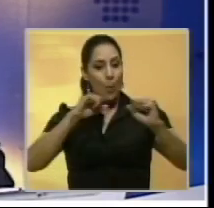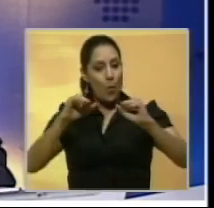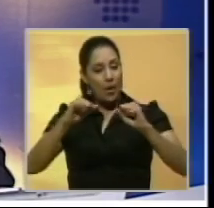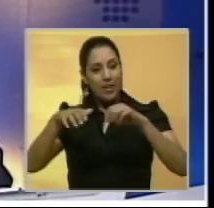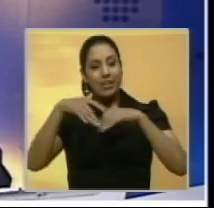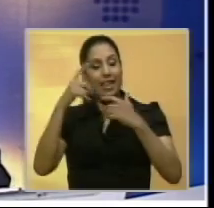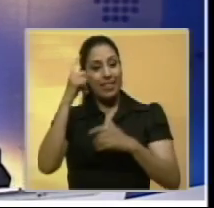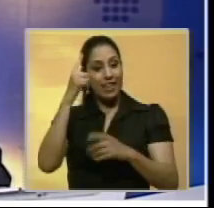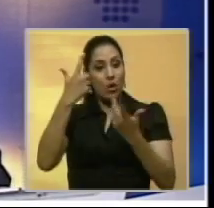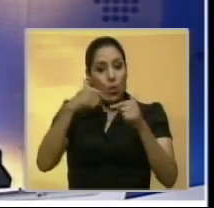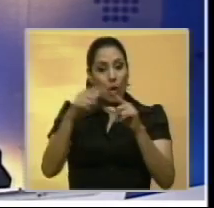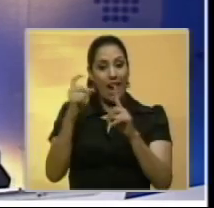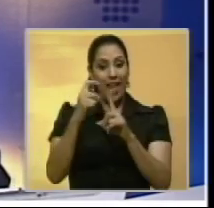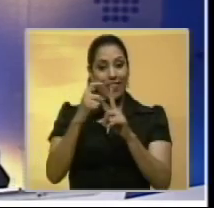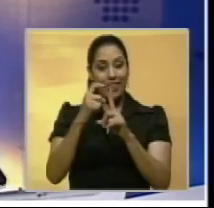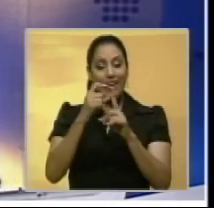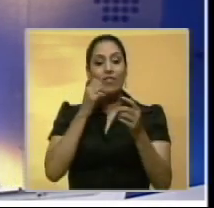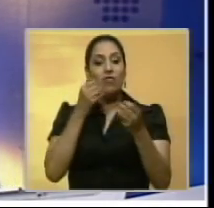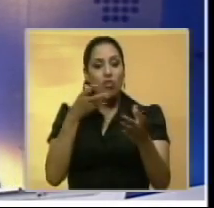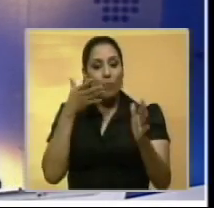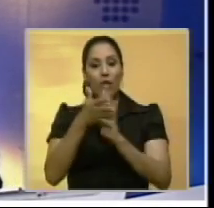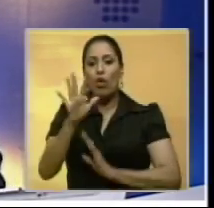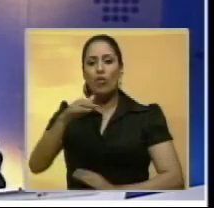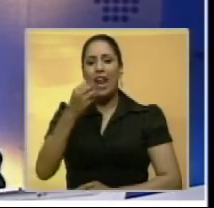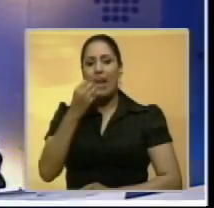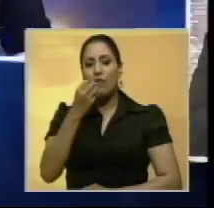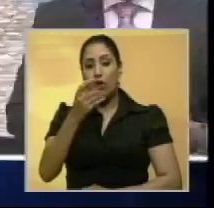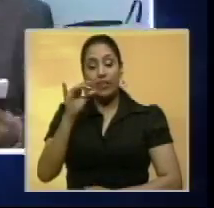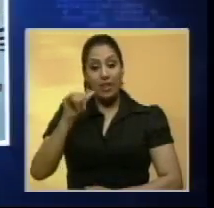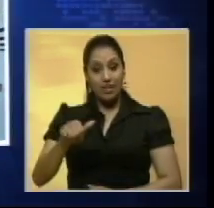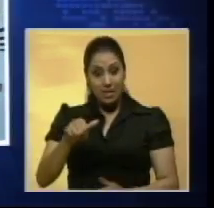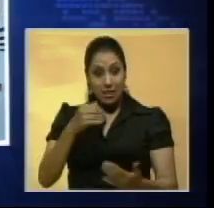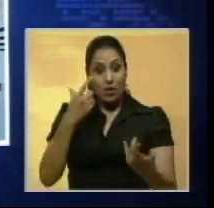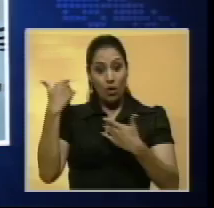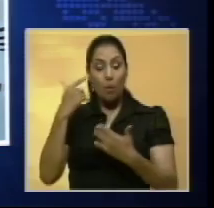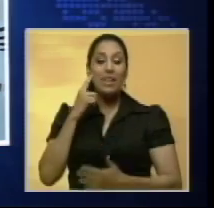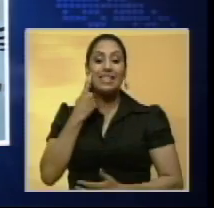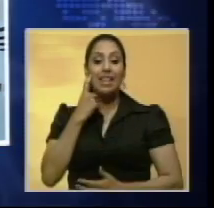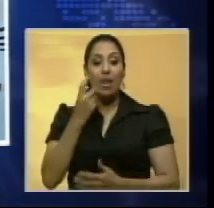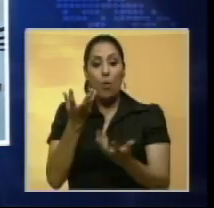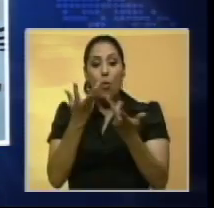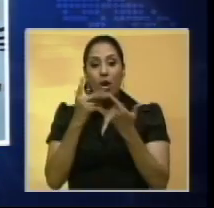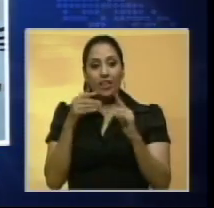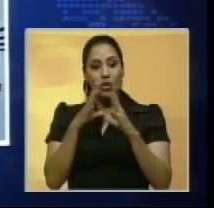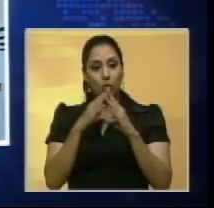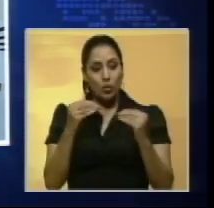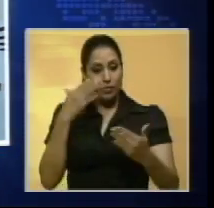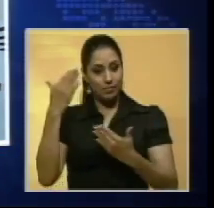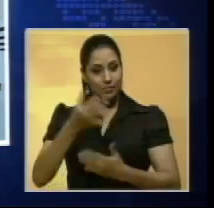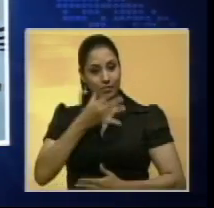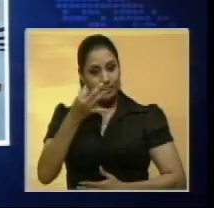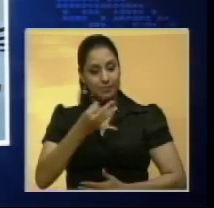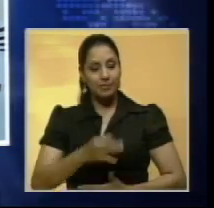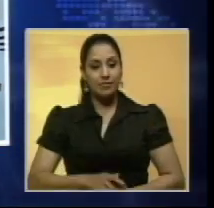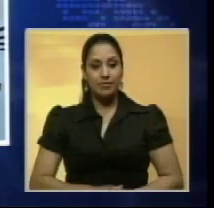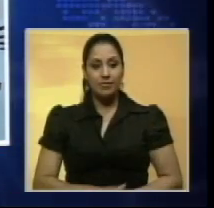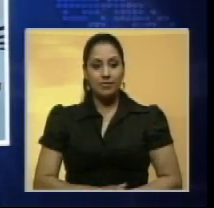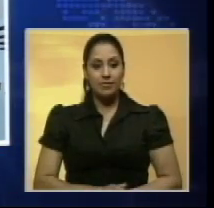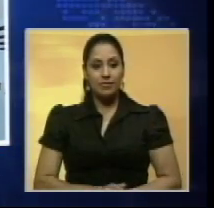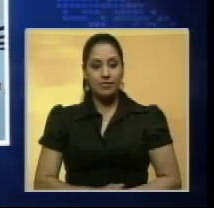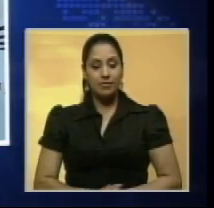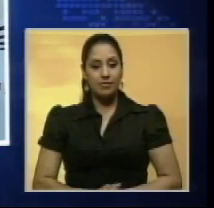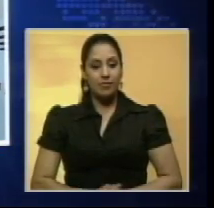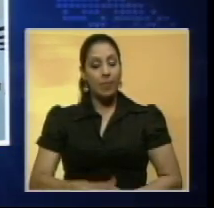movilizaciones desde la Casa de Acción Democrática en la Florida. Santiago Gutiérrez se encuentra en vivo y nos tiene los detalles. Adelante, Santiago, buenas tardes,